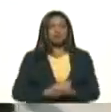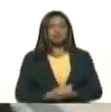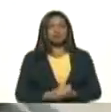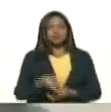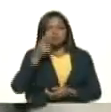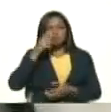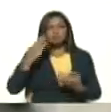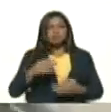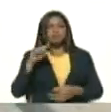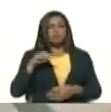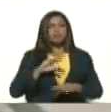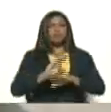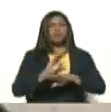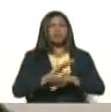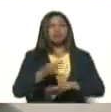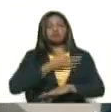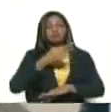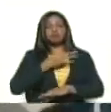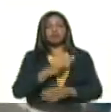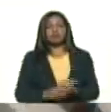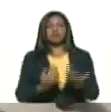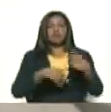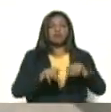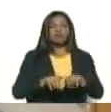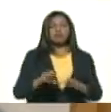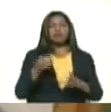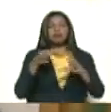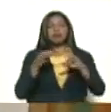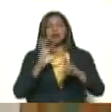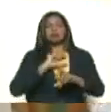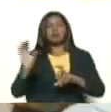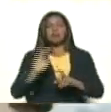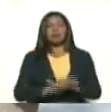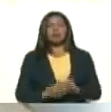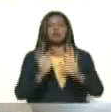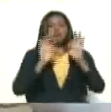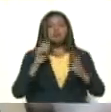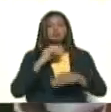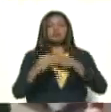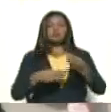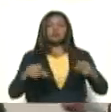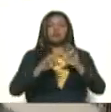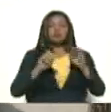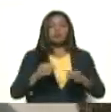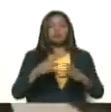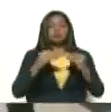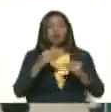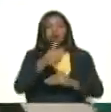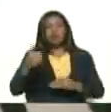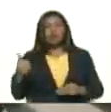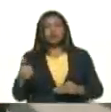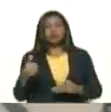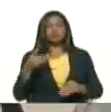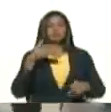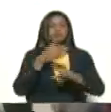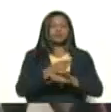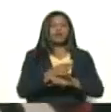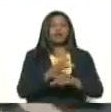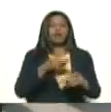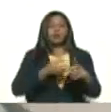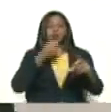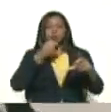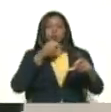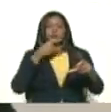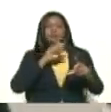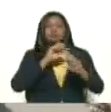seguridad y también de protección social, a través del carnet de la patria, herramienta que usted ha creado para que todos tengan por la vía del BQR, a través del